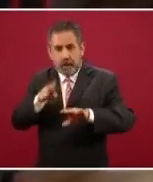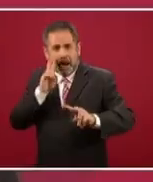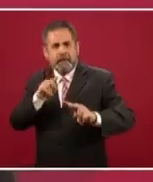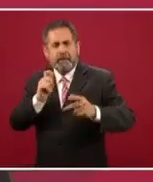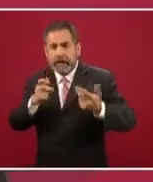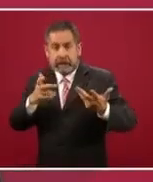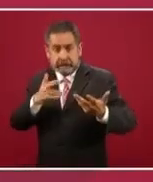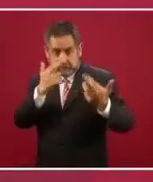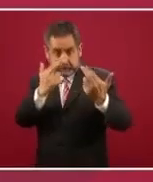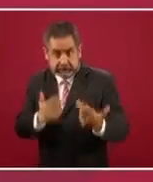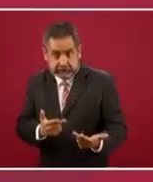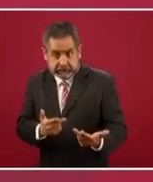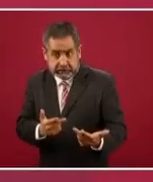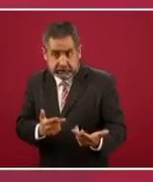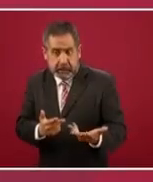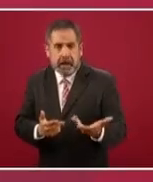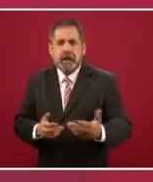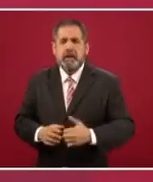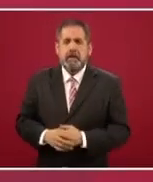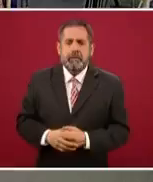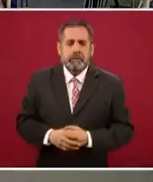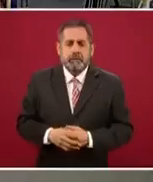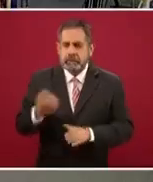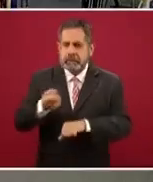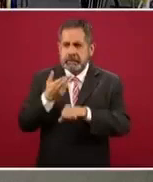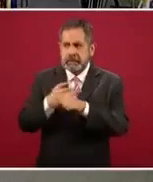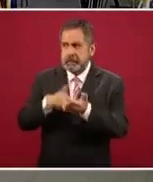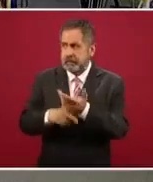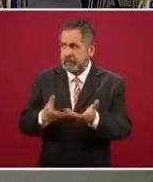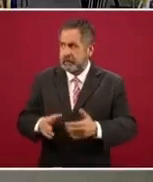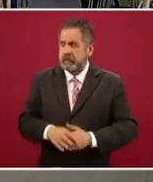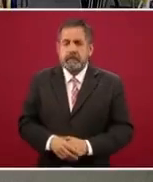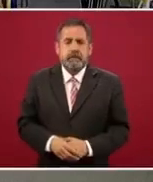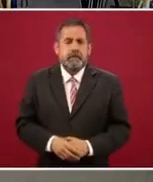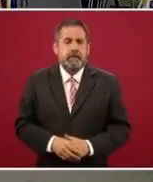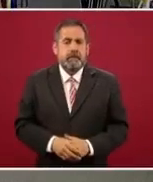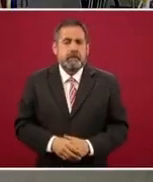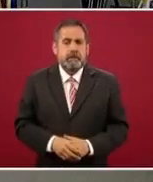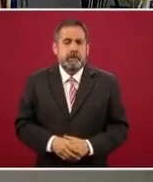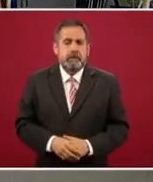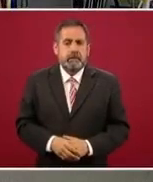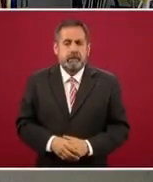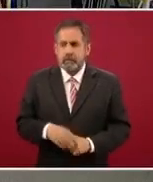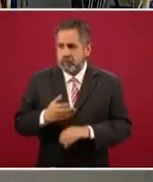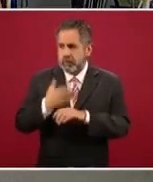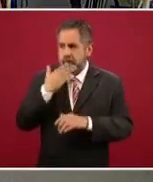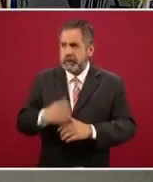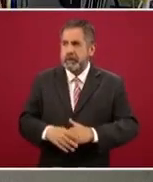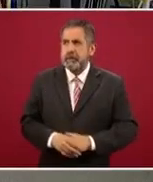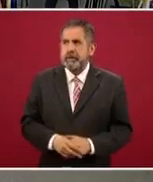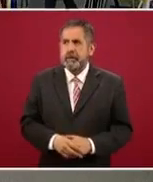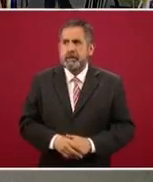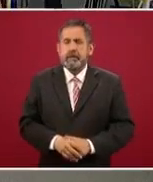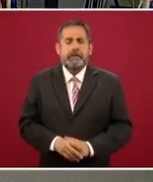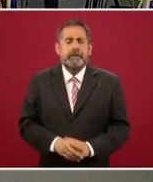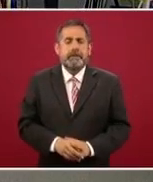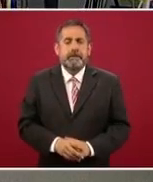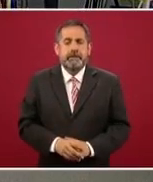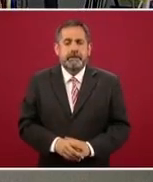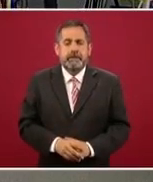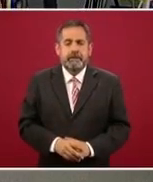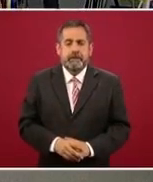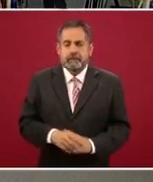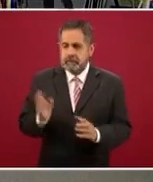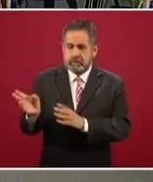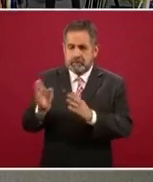Sí, sí, lo tiene que hacer la Secretaría de Medio Ambiente. Gracias. Muy bien. Vamos con